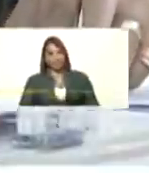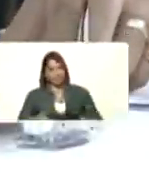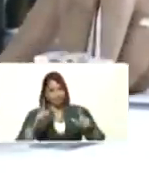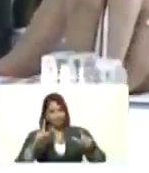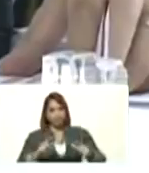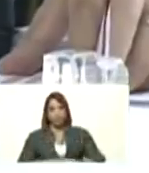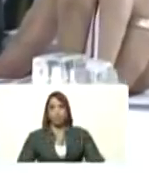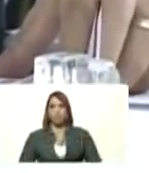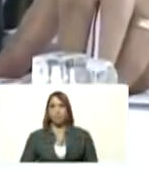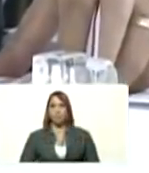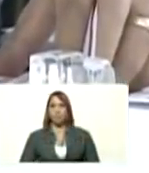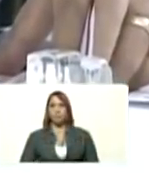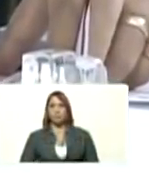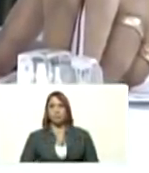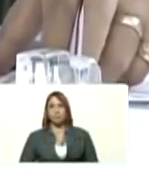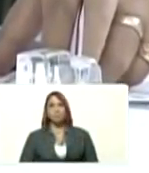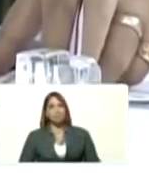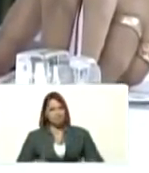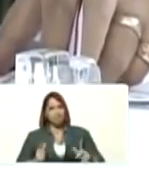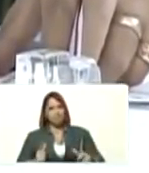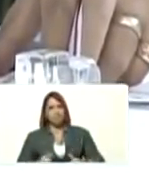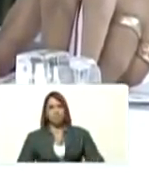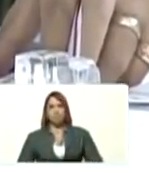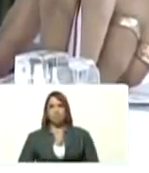¡Cúmplase! ¡Ejecútese!